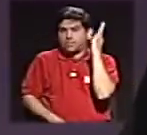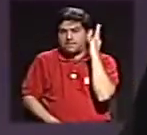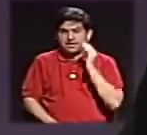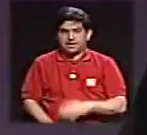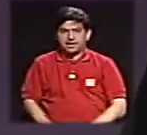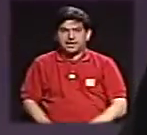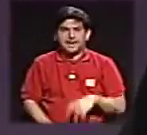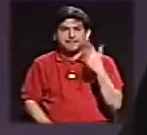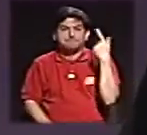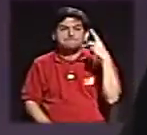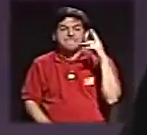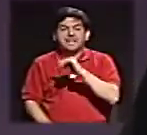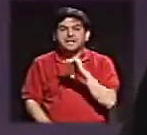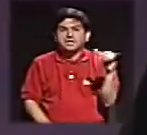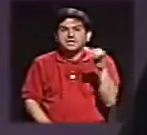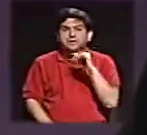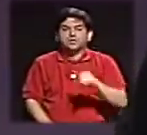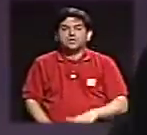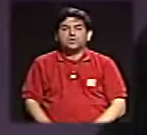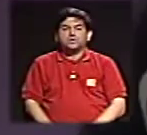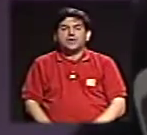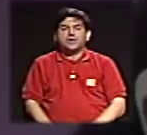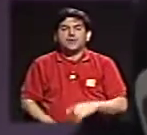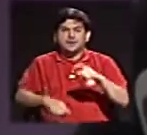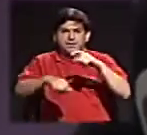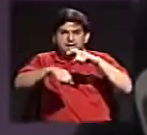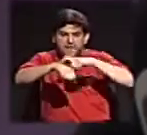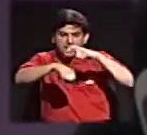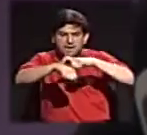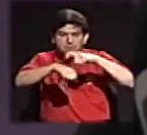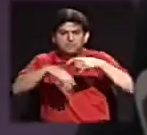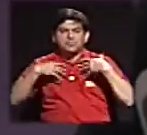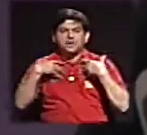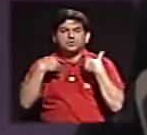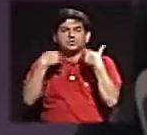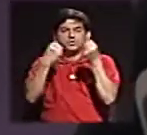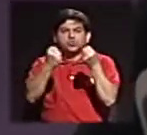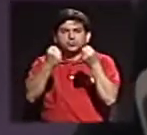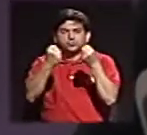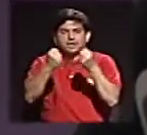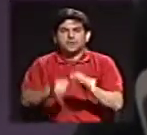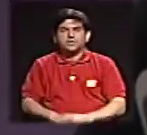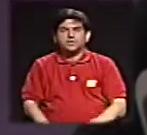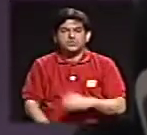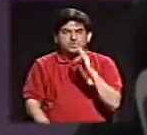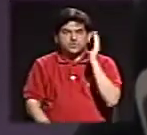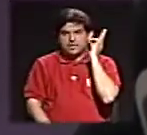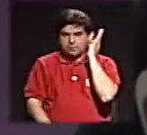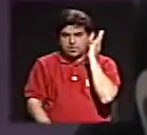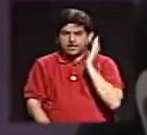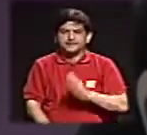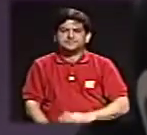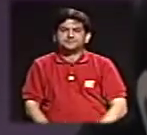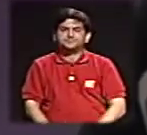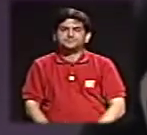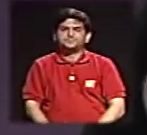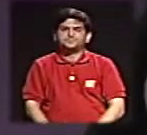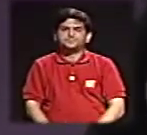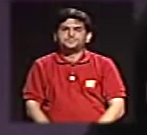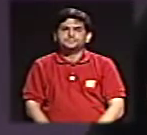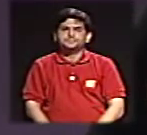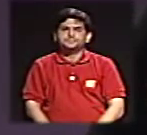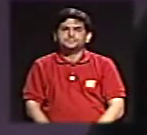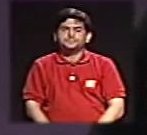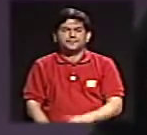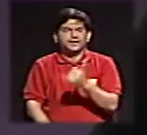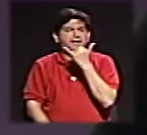compañera, cuando está en peligro también se afecta la salud integral de las mujeres. Entonces,